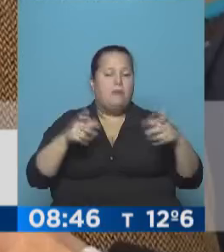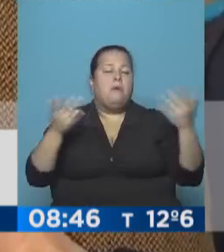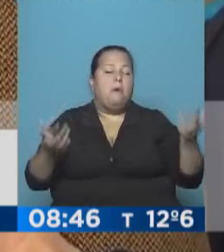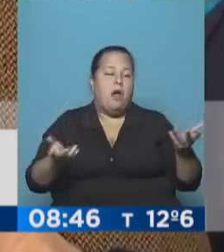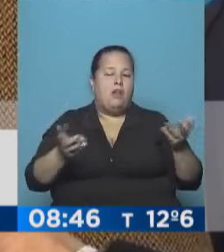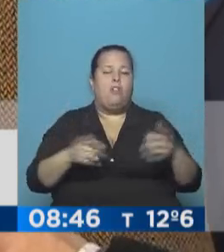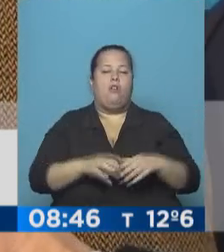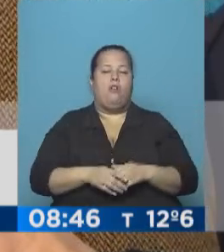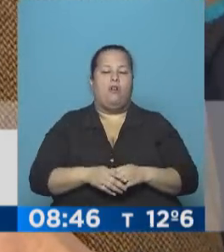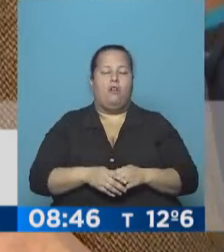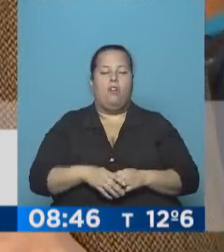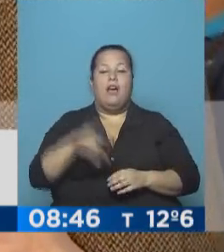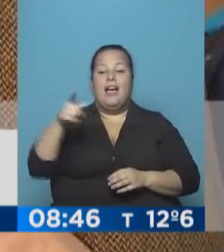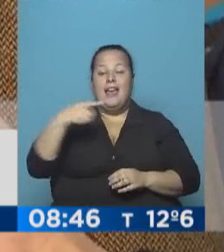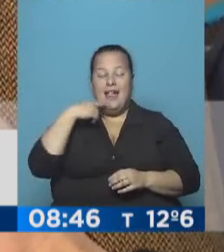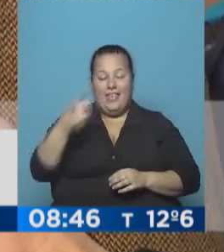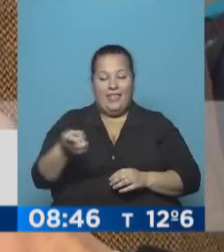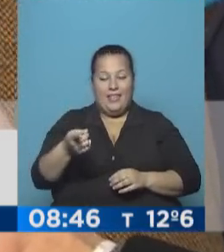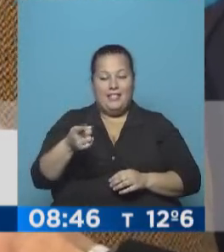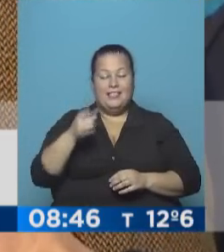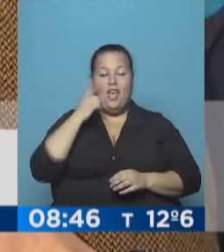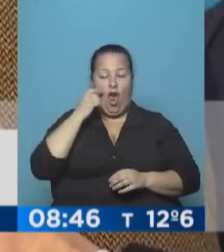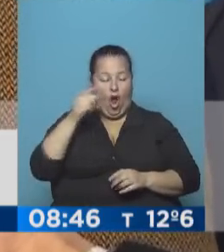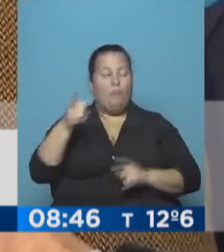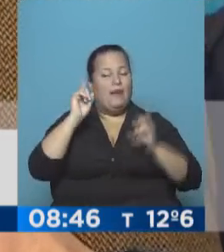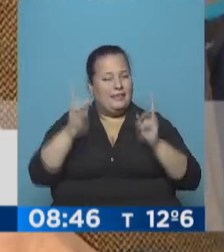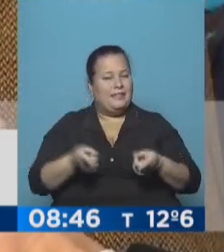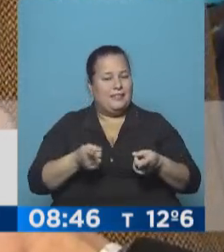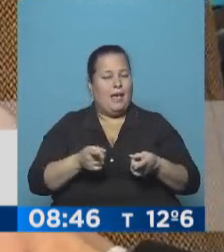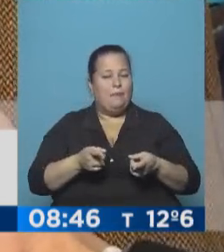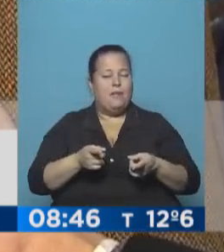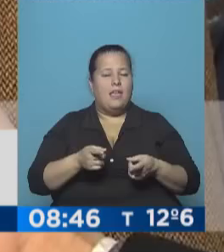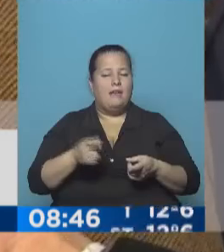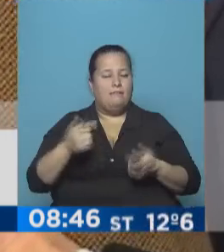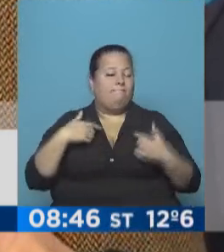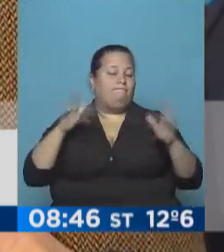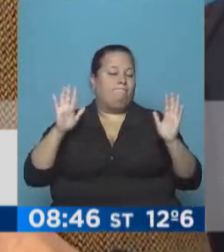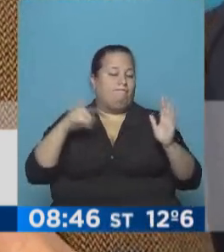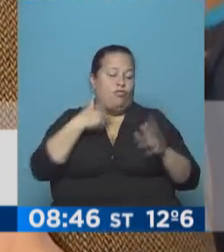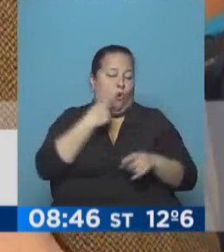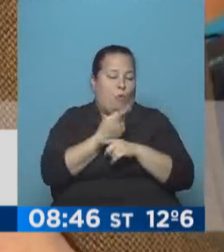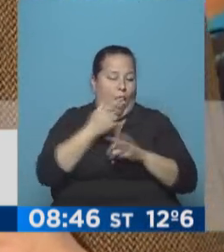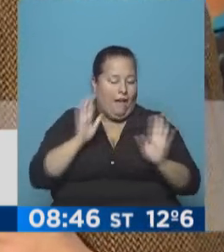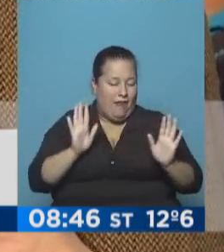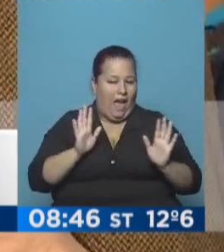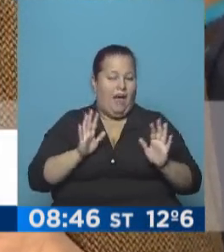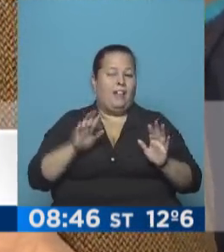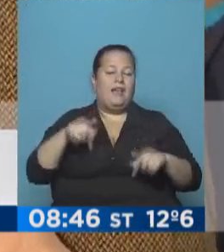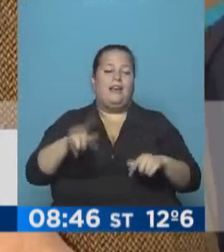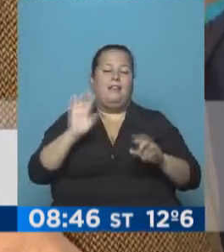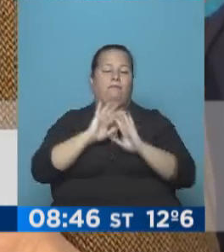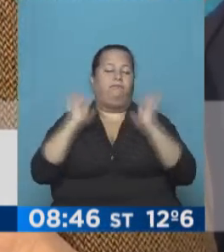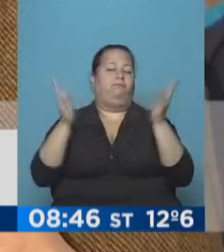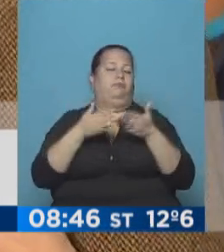bueno, lo que dice Bagú también me exime de todo comentario. Uh-huh. Está en una